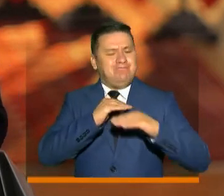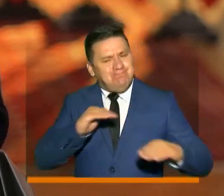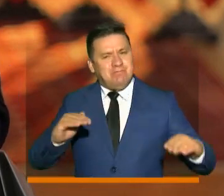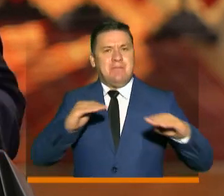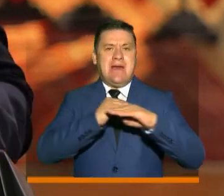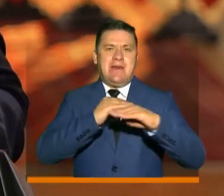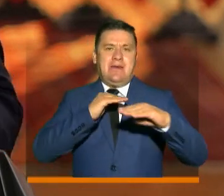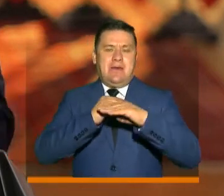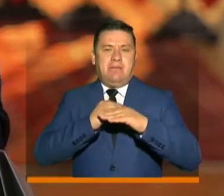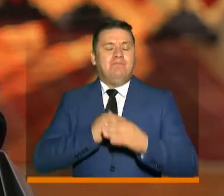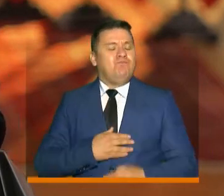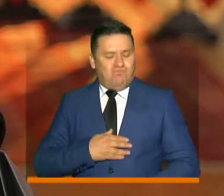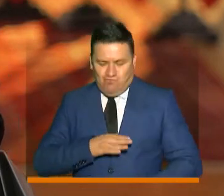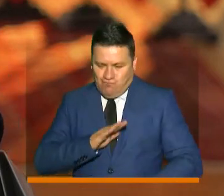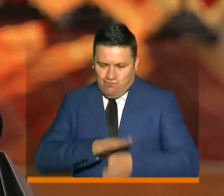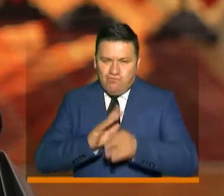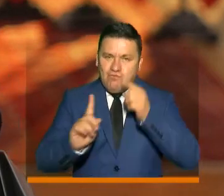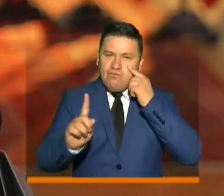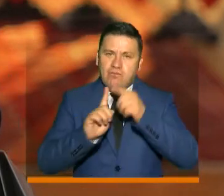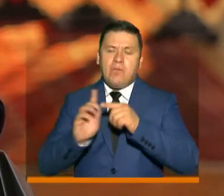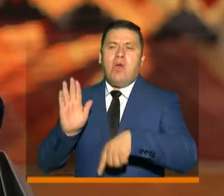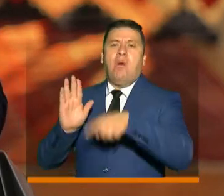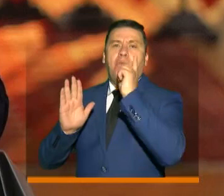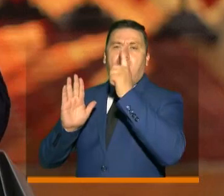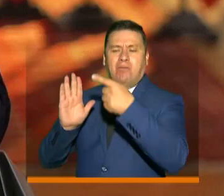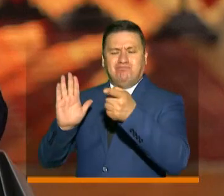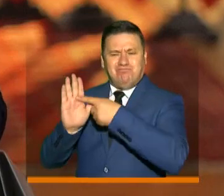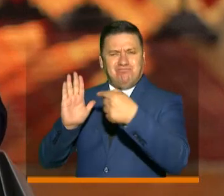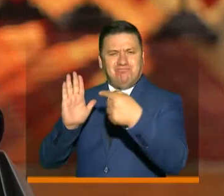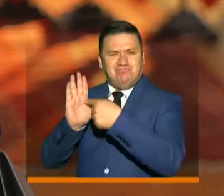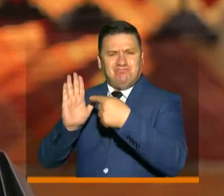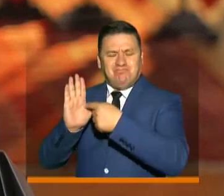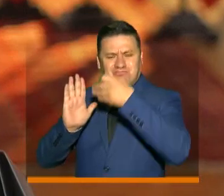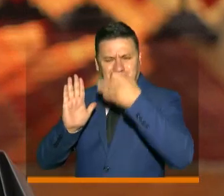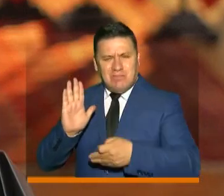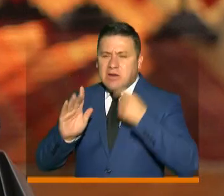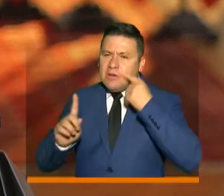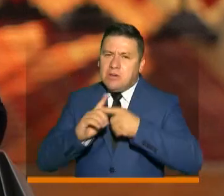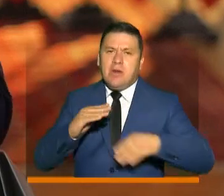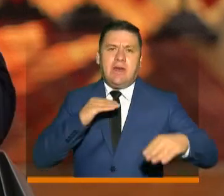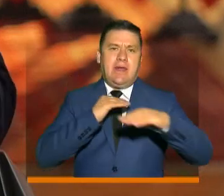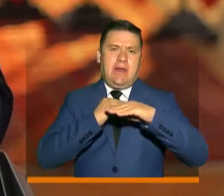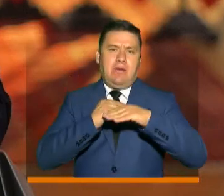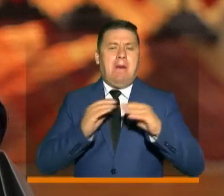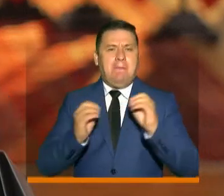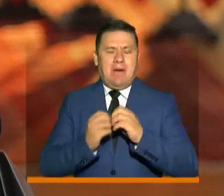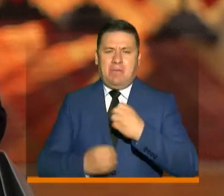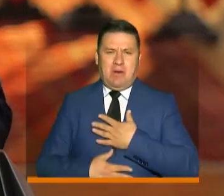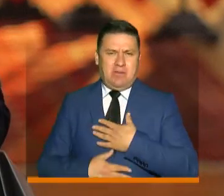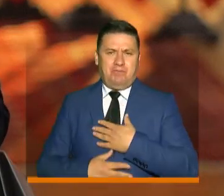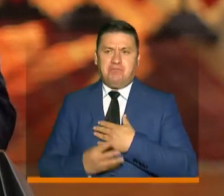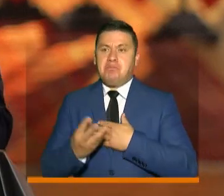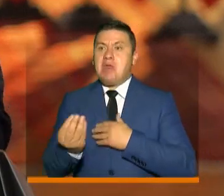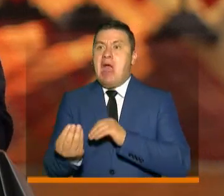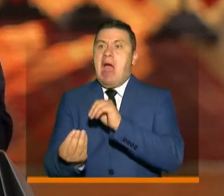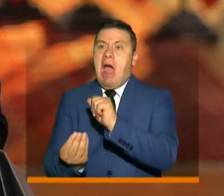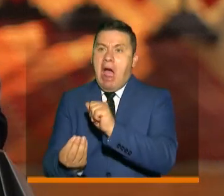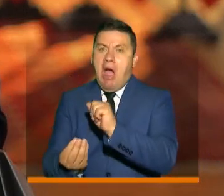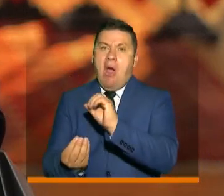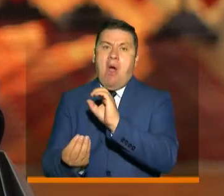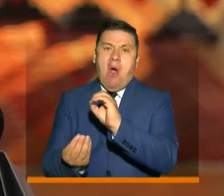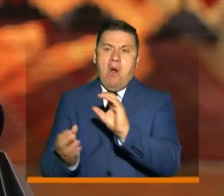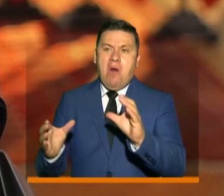y continuará haciéndolo se concentra en cada oportunidad que no distingue entre géneros razas ni